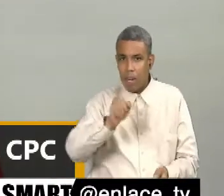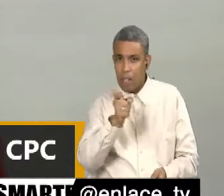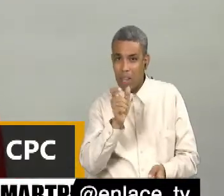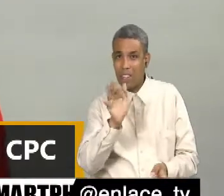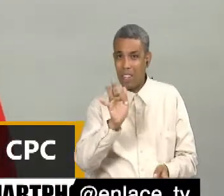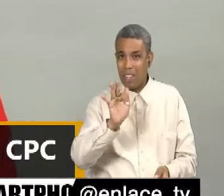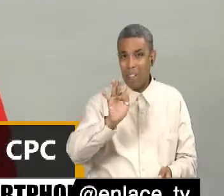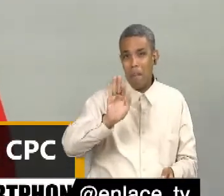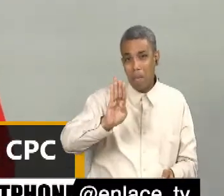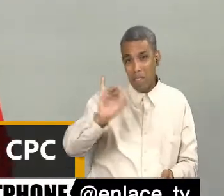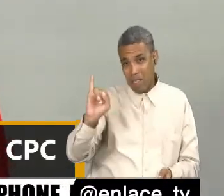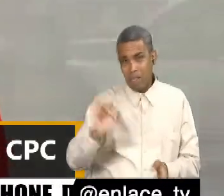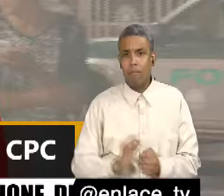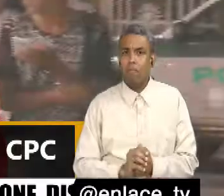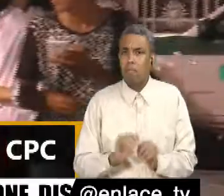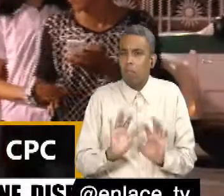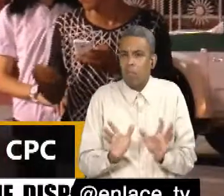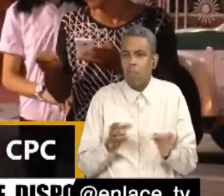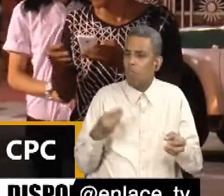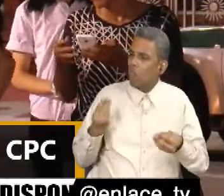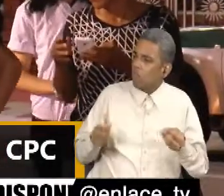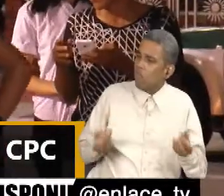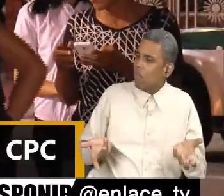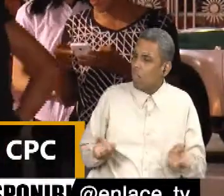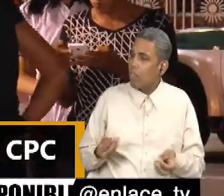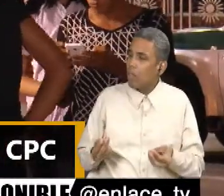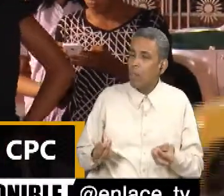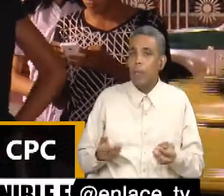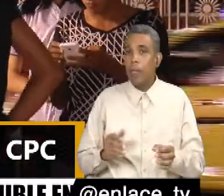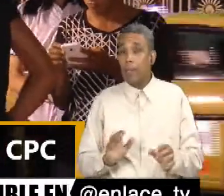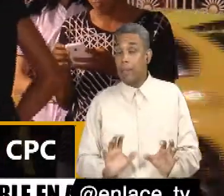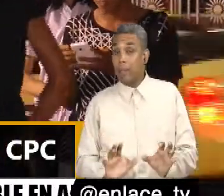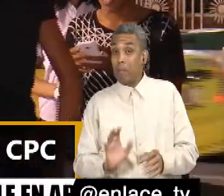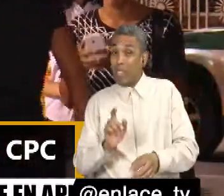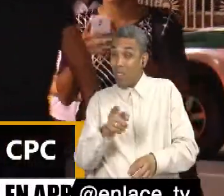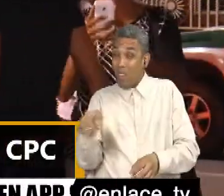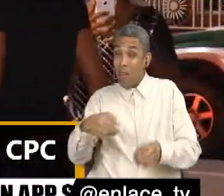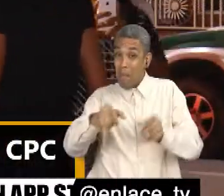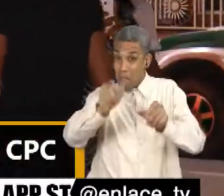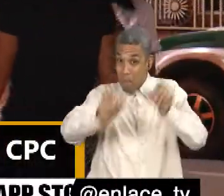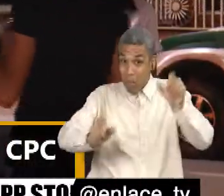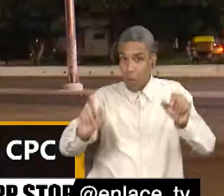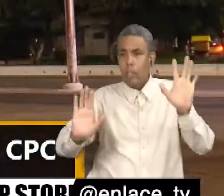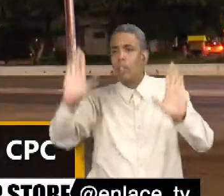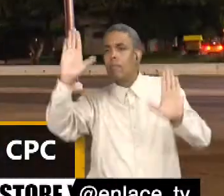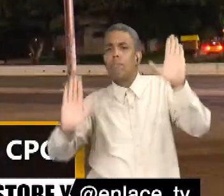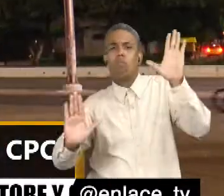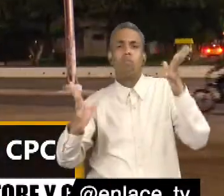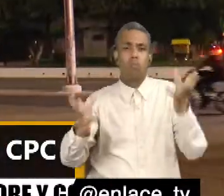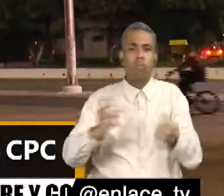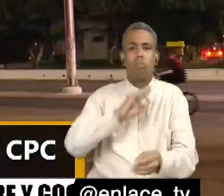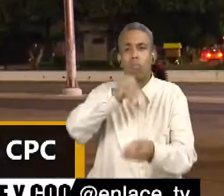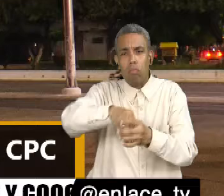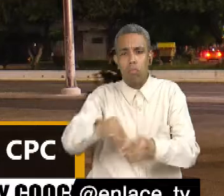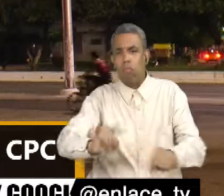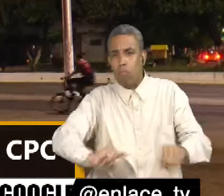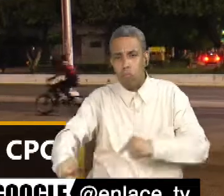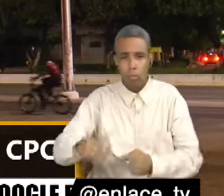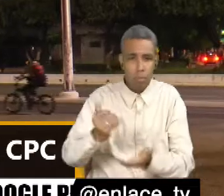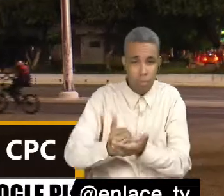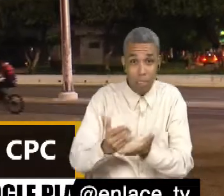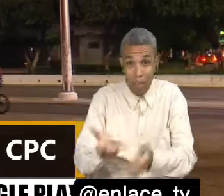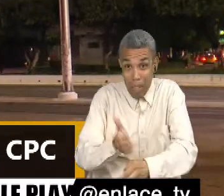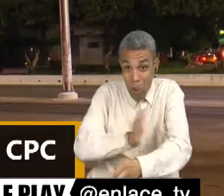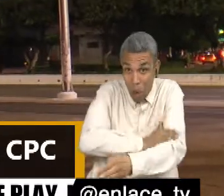vamos a hacer la elección con las personas previamente inscritas a votar este sábado.